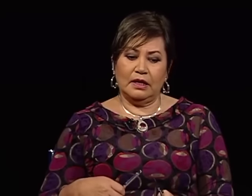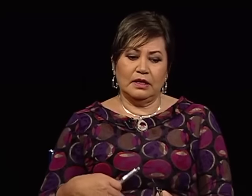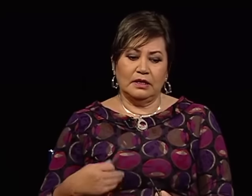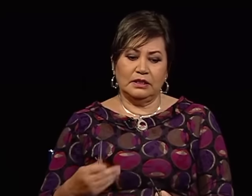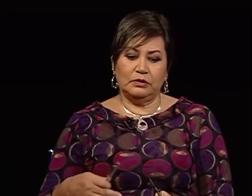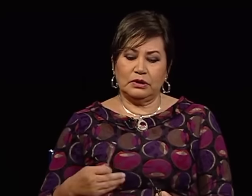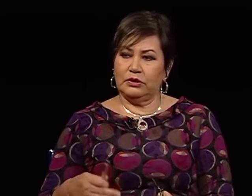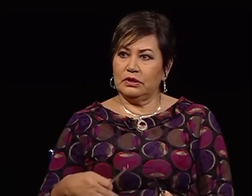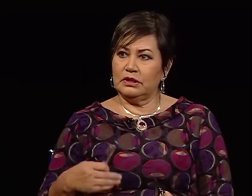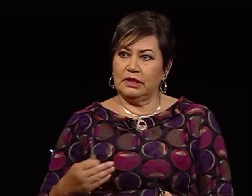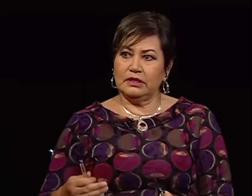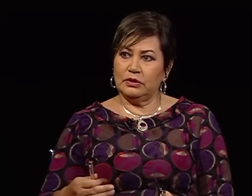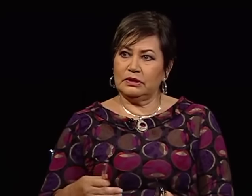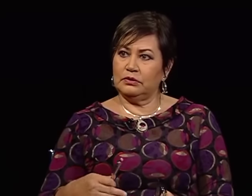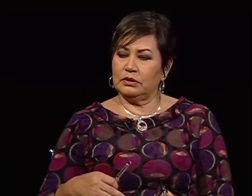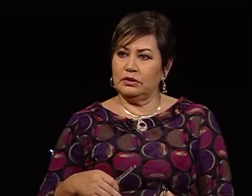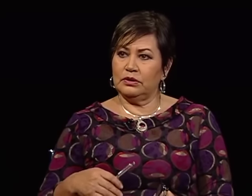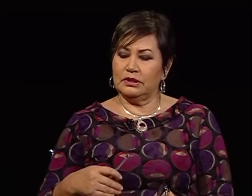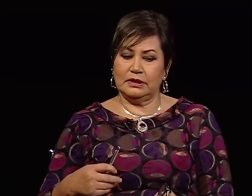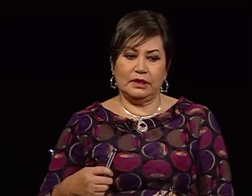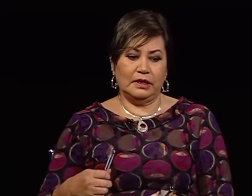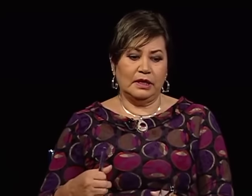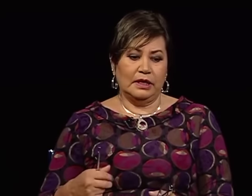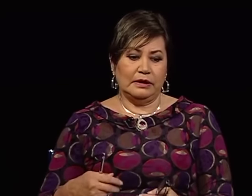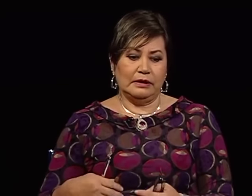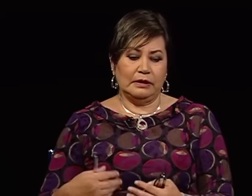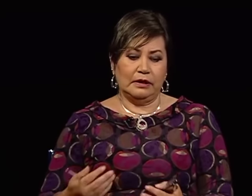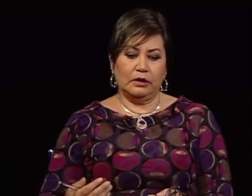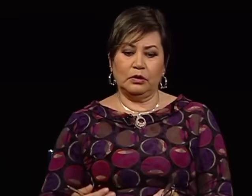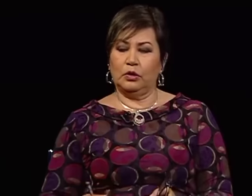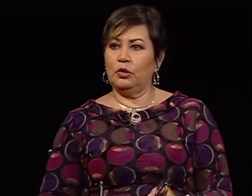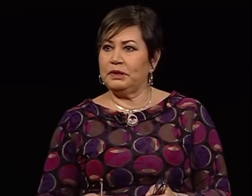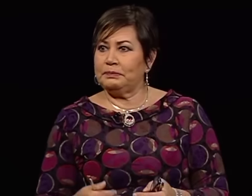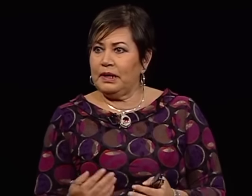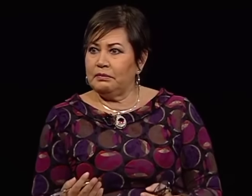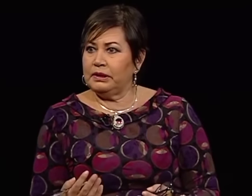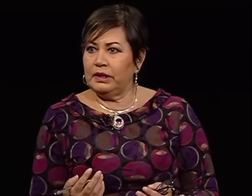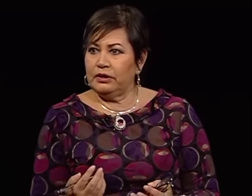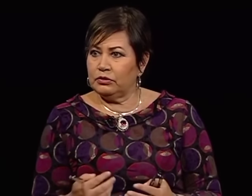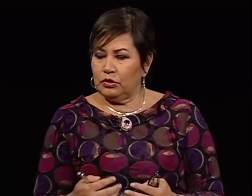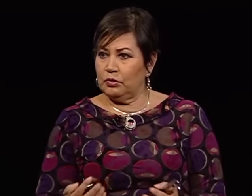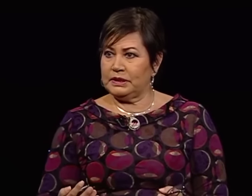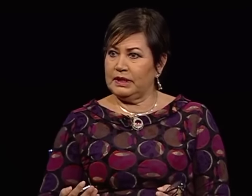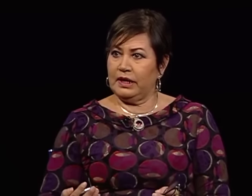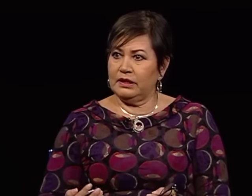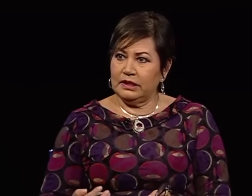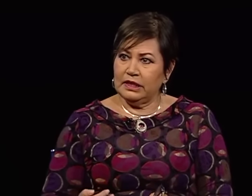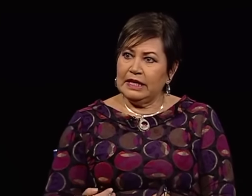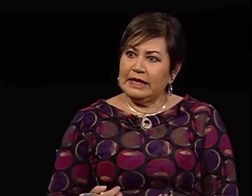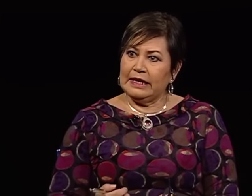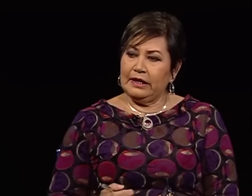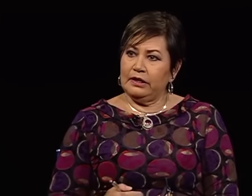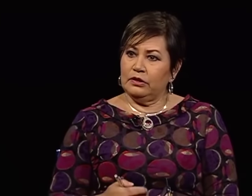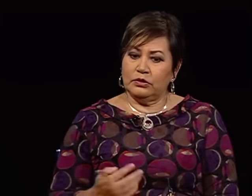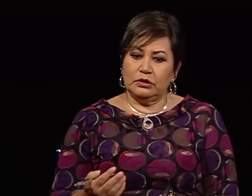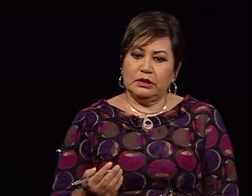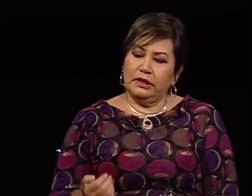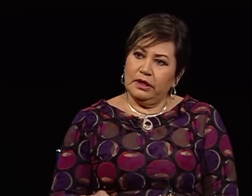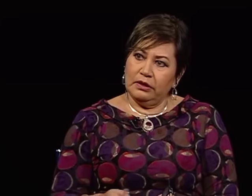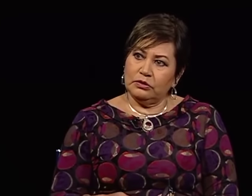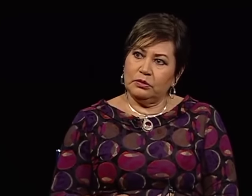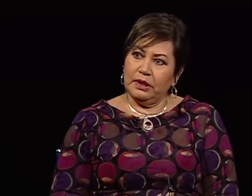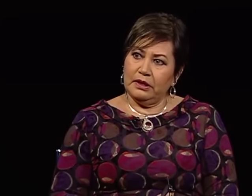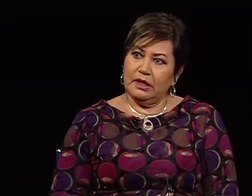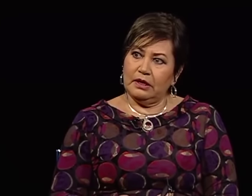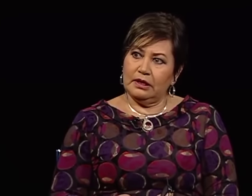a situaciones de hecho, a situaciones de golpes parlamentarios o golpes de calle que nos